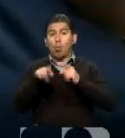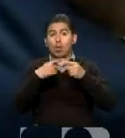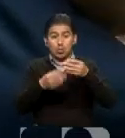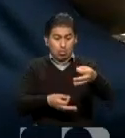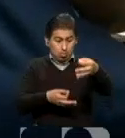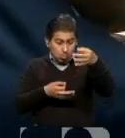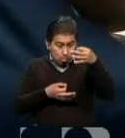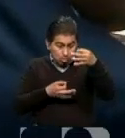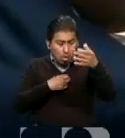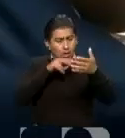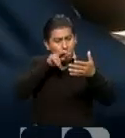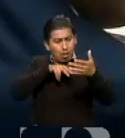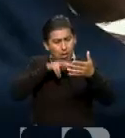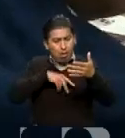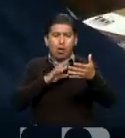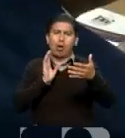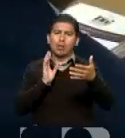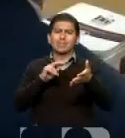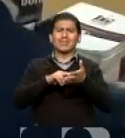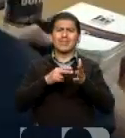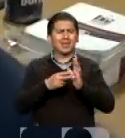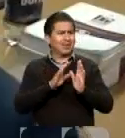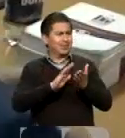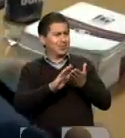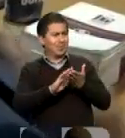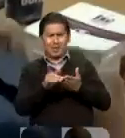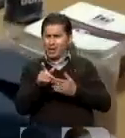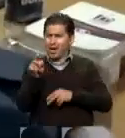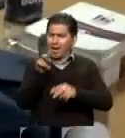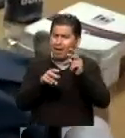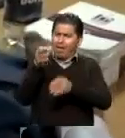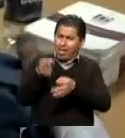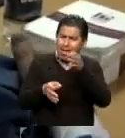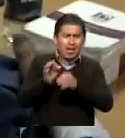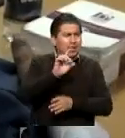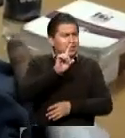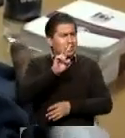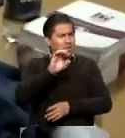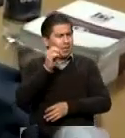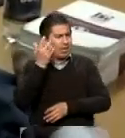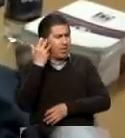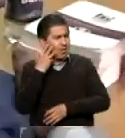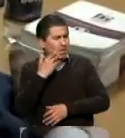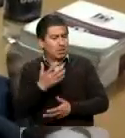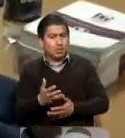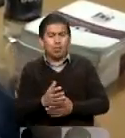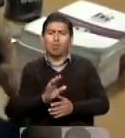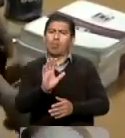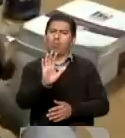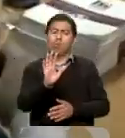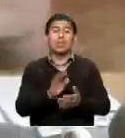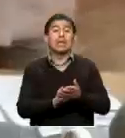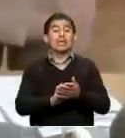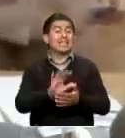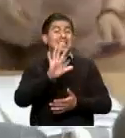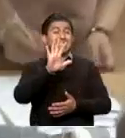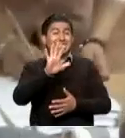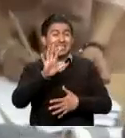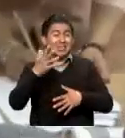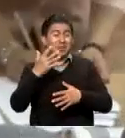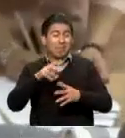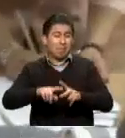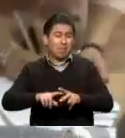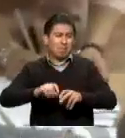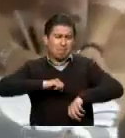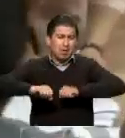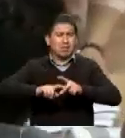duró más de 120 días, lo que vulnera sus derechos. Y dijeron que este proceso inició el 5 de mayo con la vinculación de la exasesora del